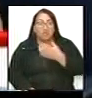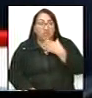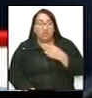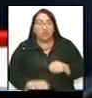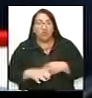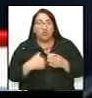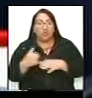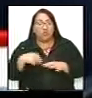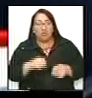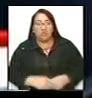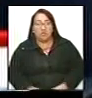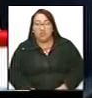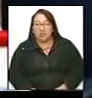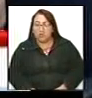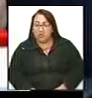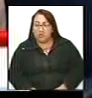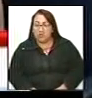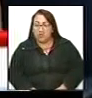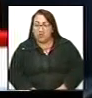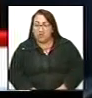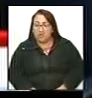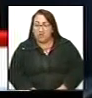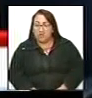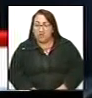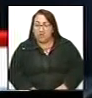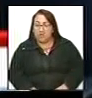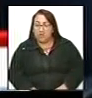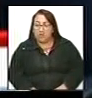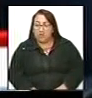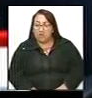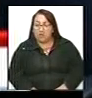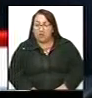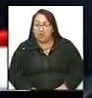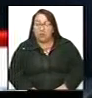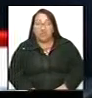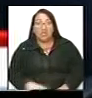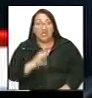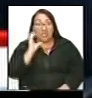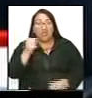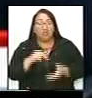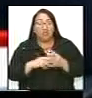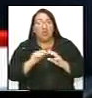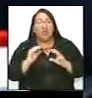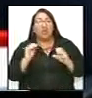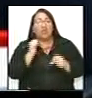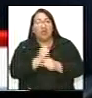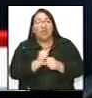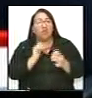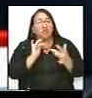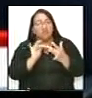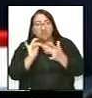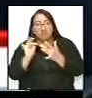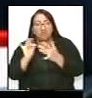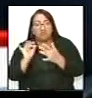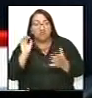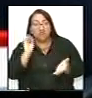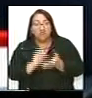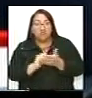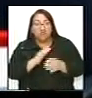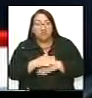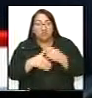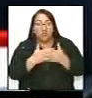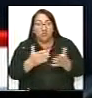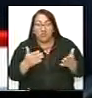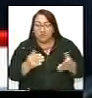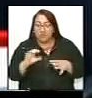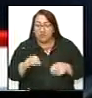estamos haciendo entonces yo creo que eso es trabajar coordinadamente como sector y eso también lo podemos hacer en las más intervenciones que ustedes